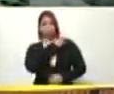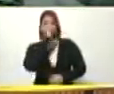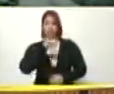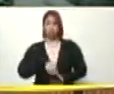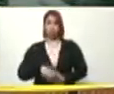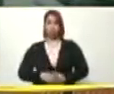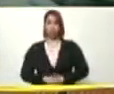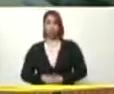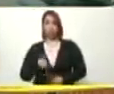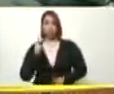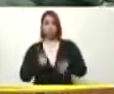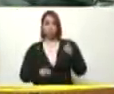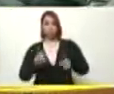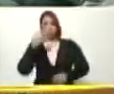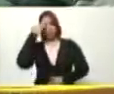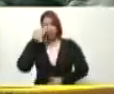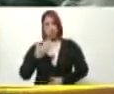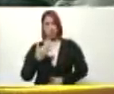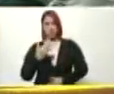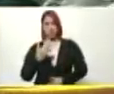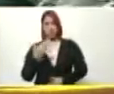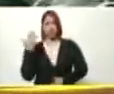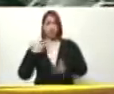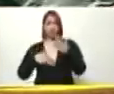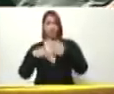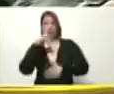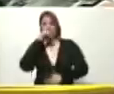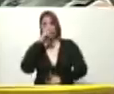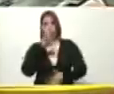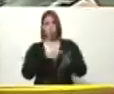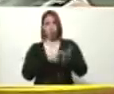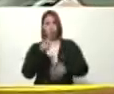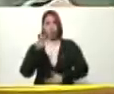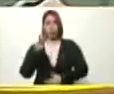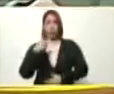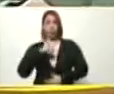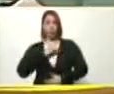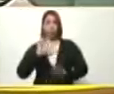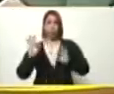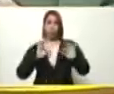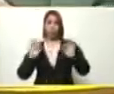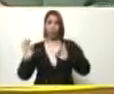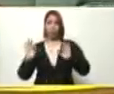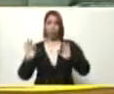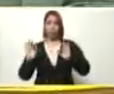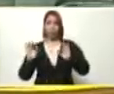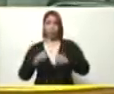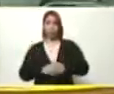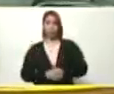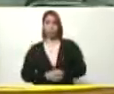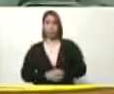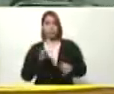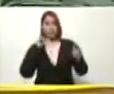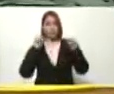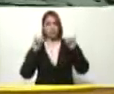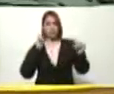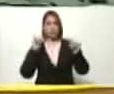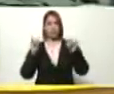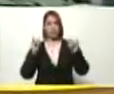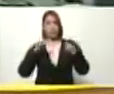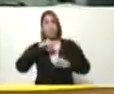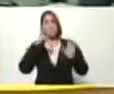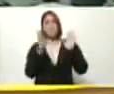capitanes, aquel año 2002, vamos a prepararnos para conmemorar con la verdad